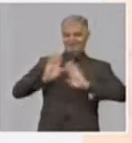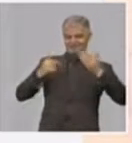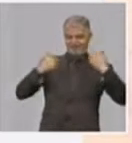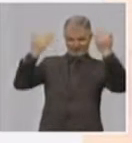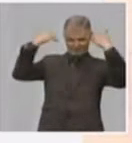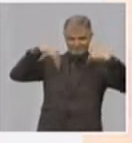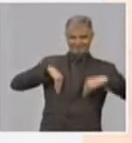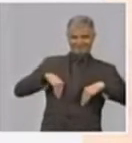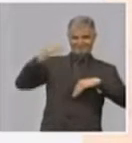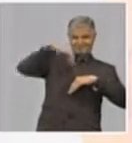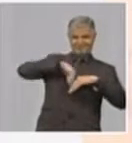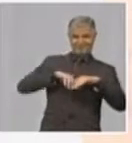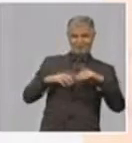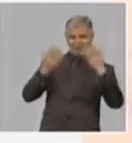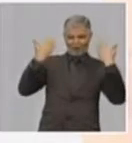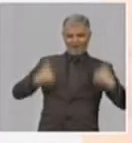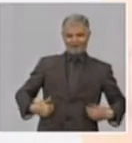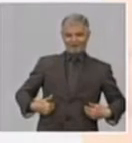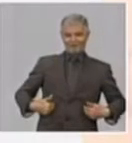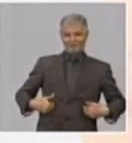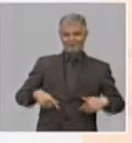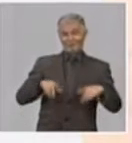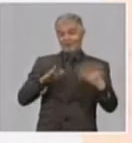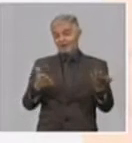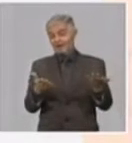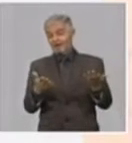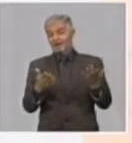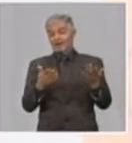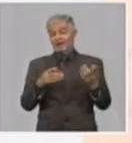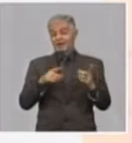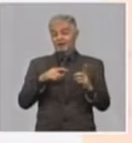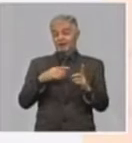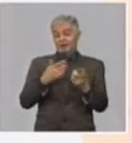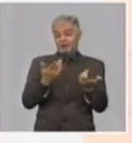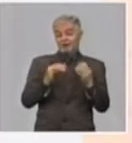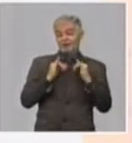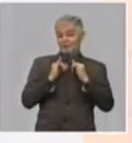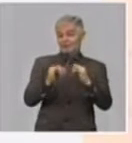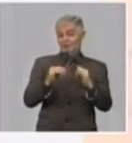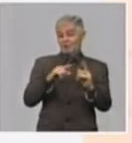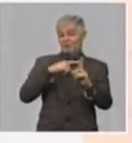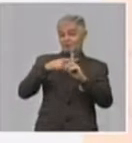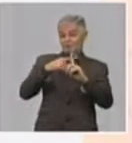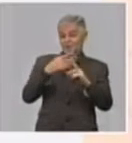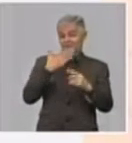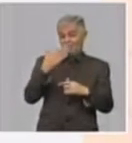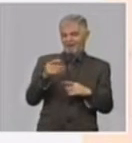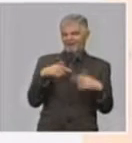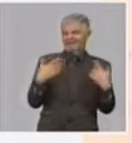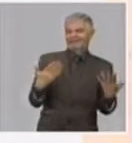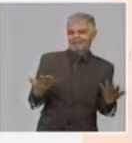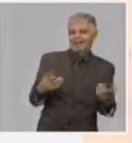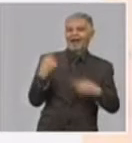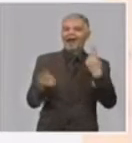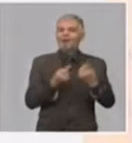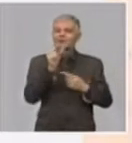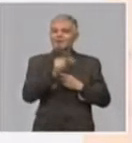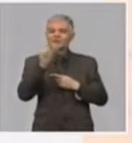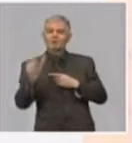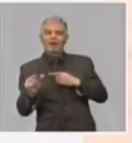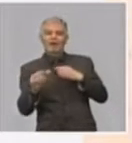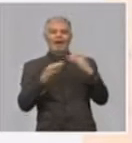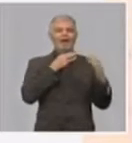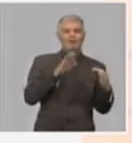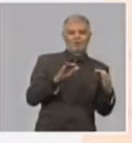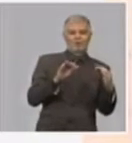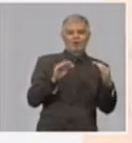la buena noticia es que hay un grupo importante de personas que logran mantener al virus en un equilibrio en el